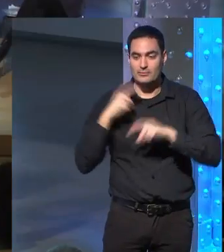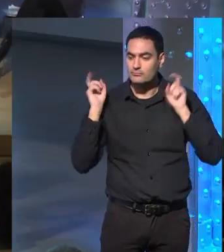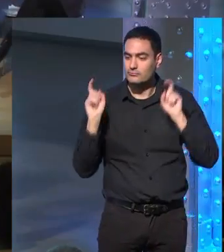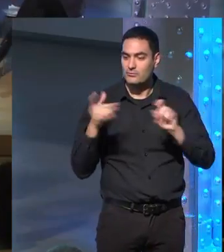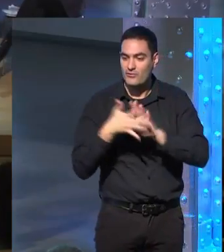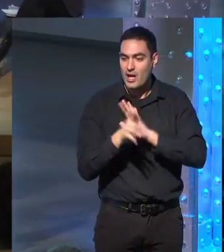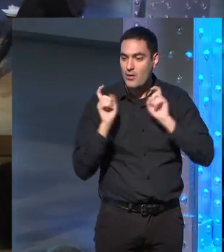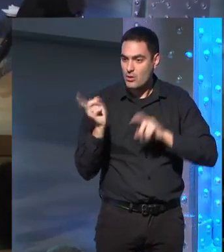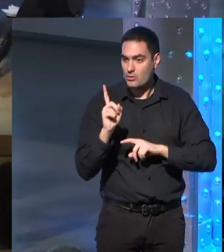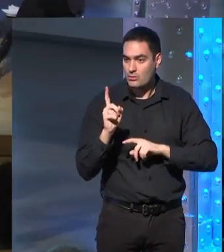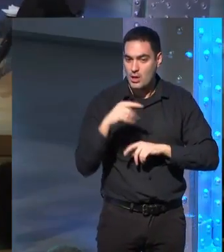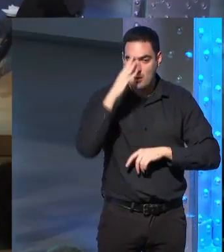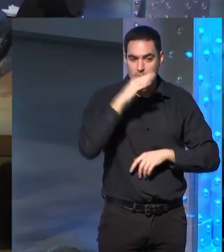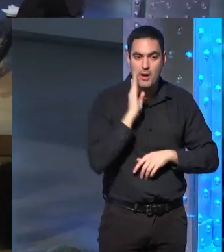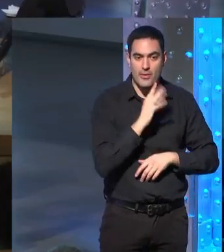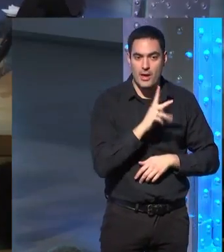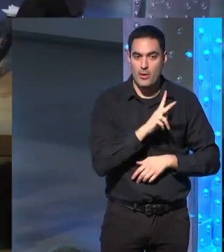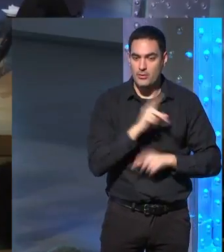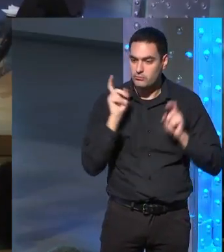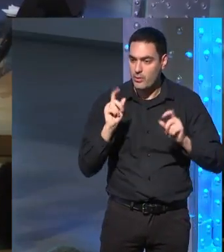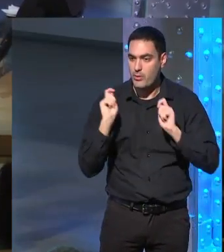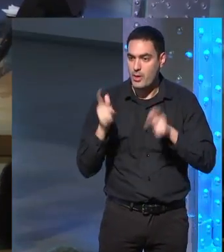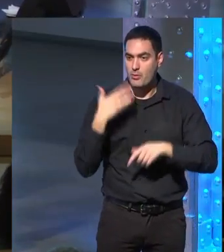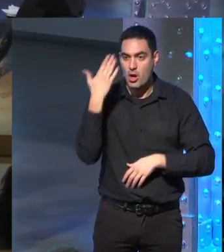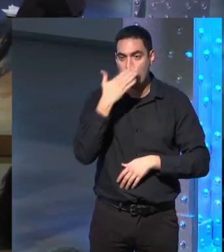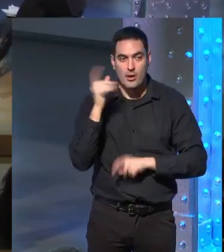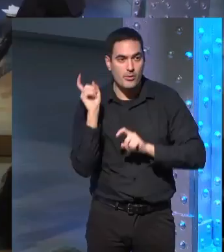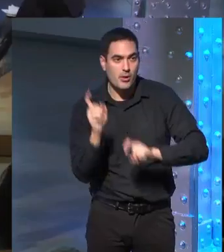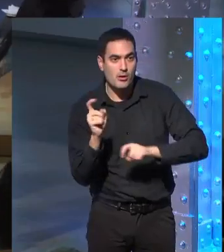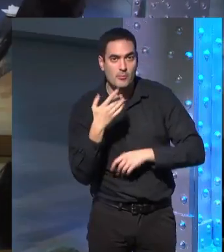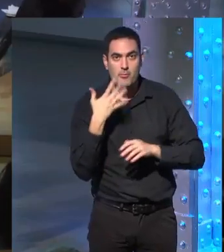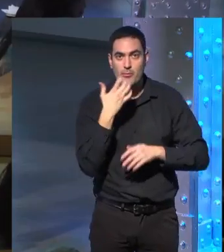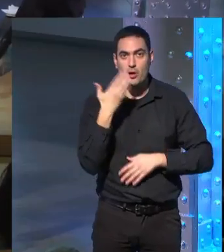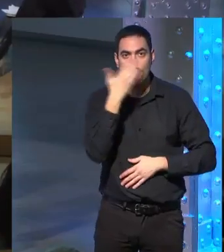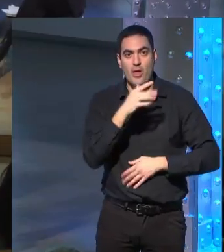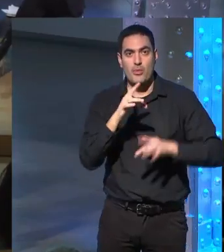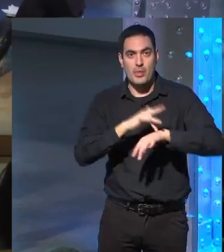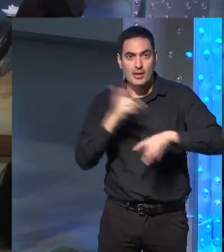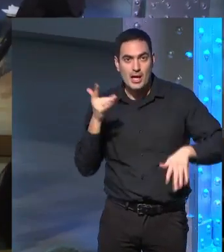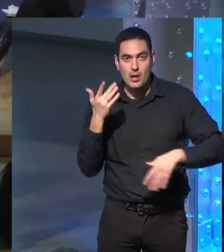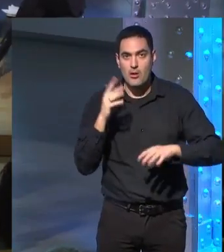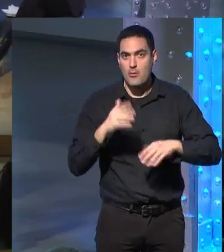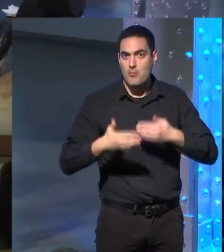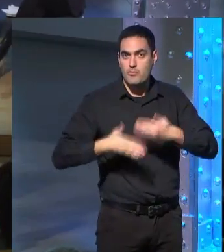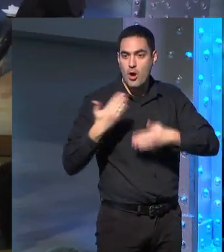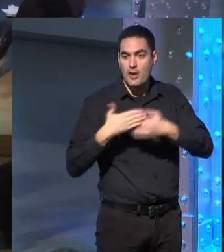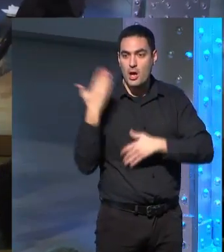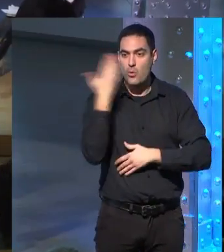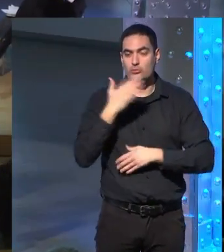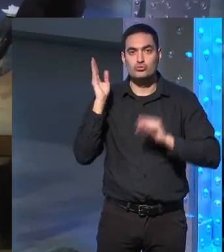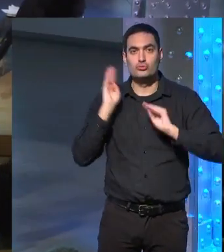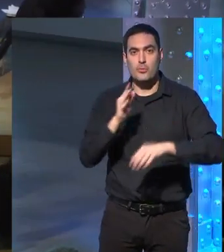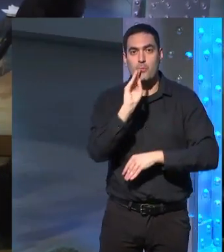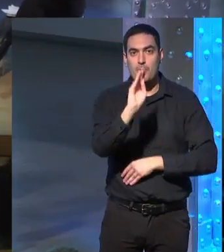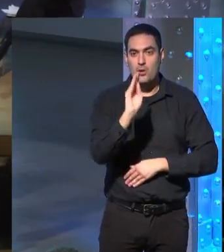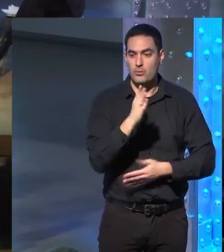no para educar. Para educar estamos los padres. Esta es la gran pregunta. En la escuela digital, en la escuela moderna, ¿tienen